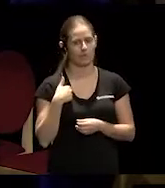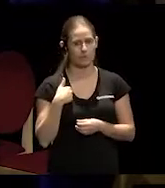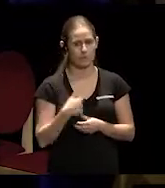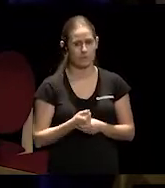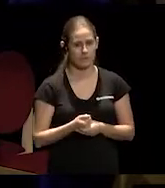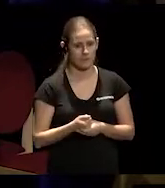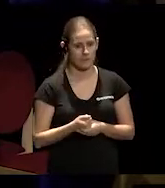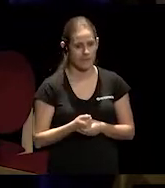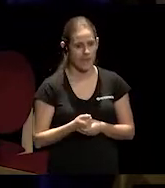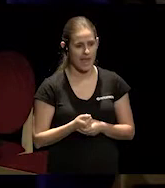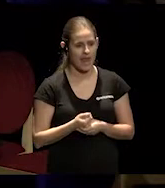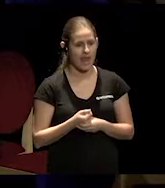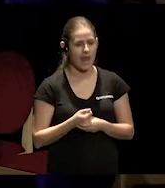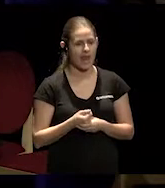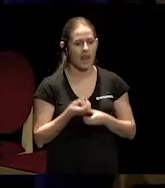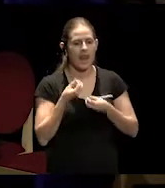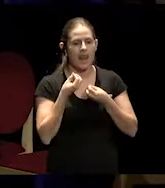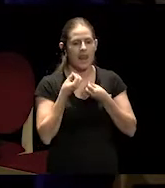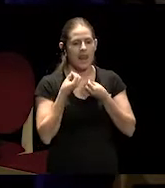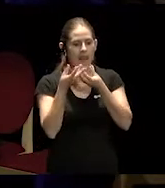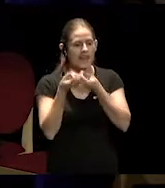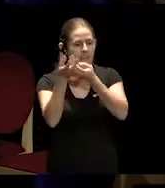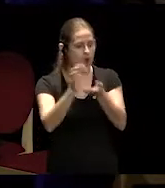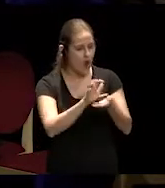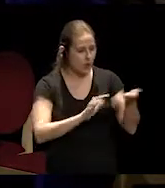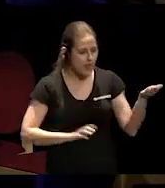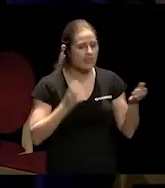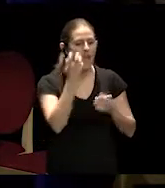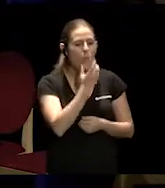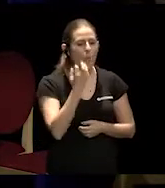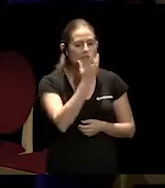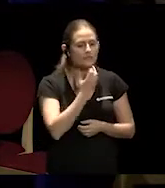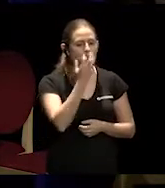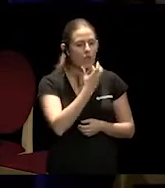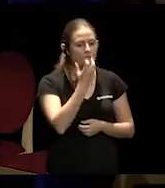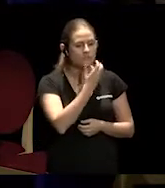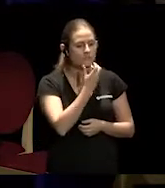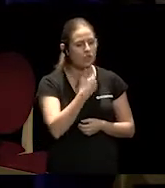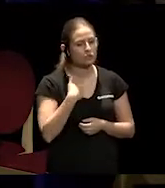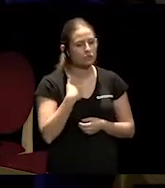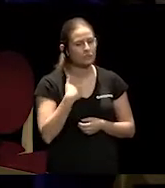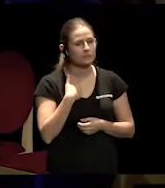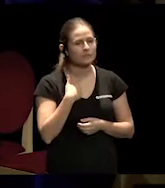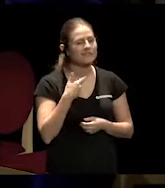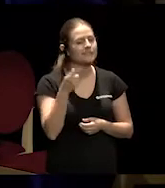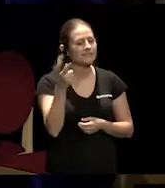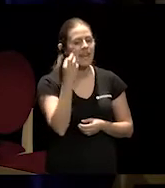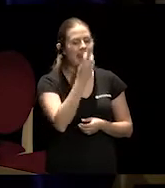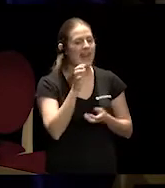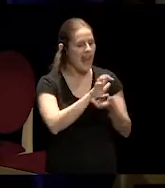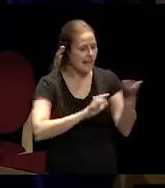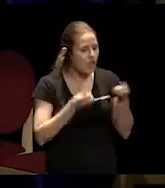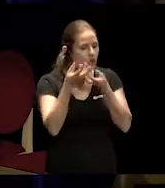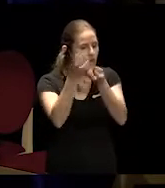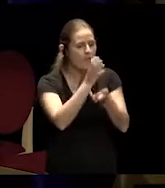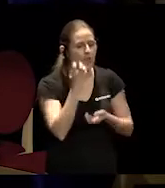un narrador de cuentos procedente de la isla de Trinidad. Es un entretenedor, un